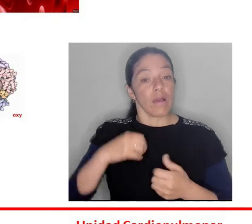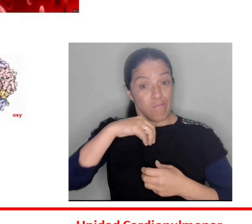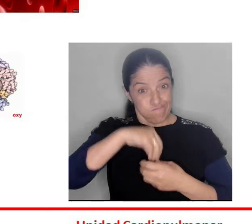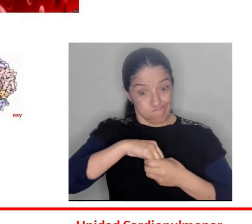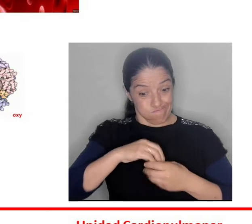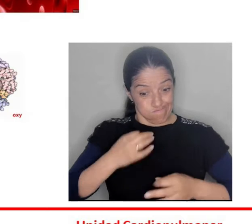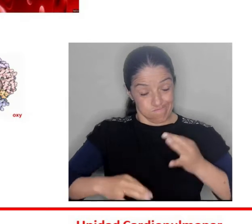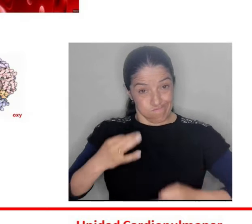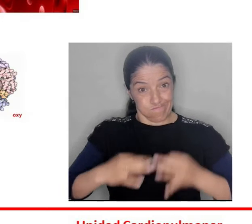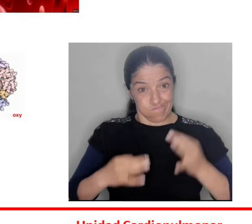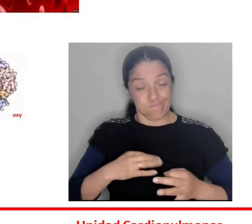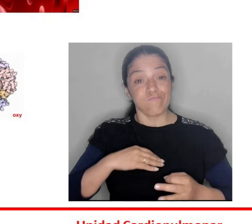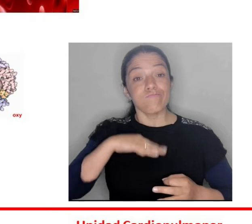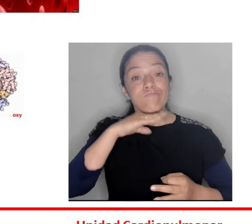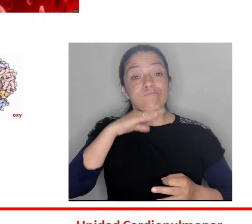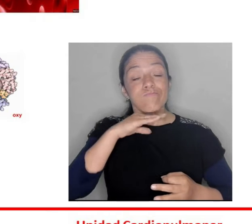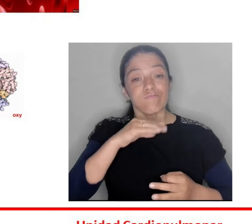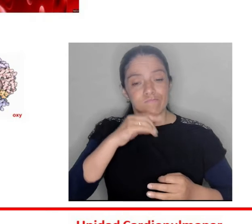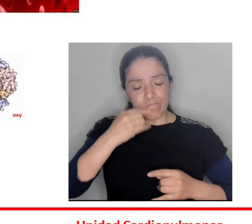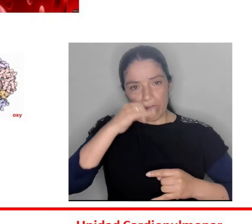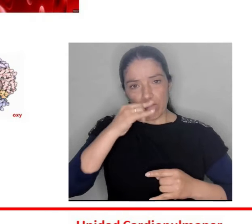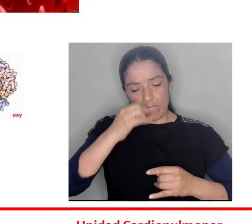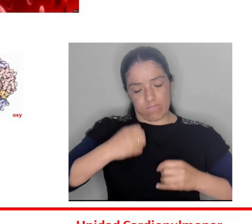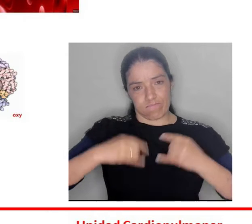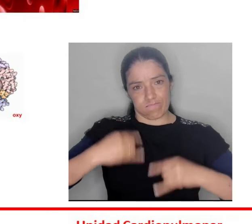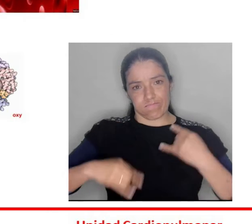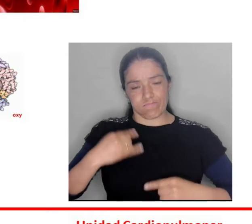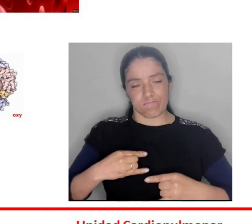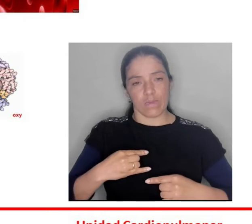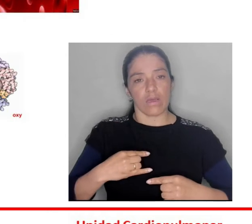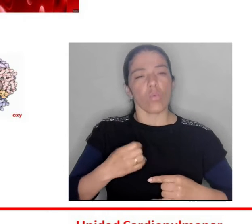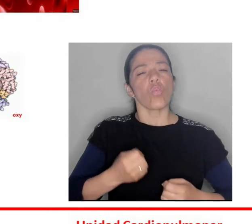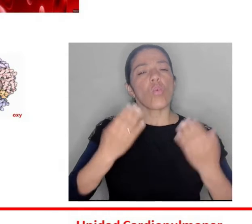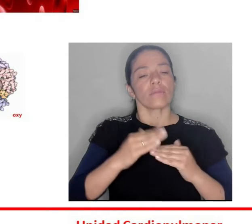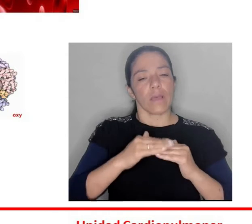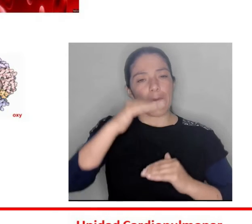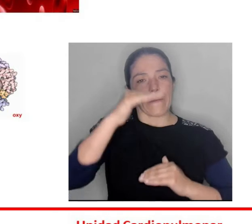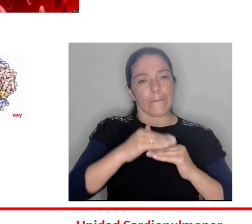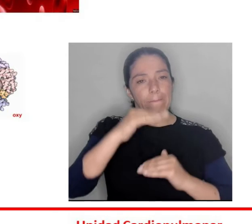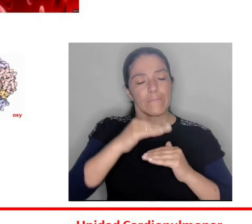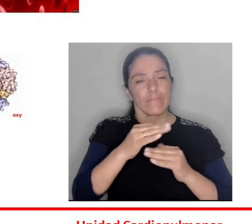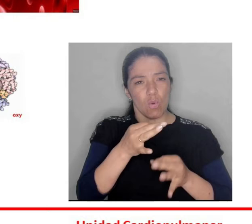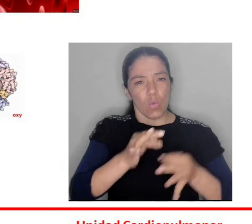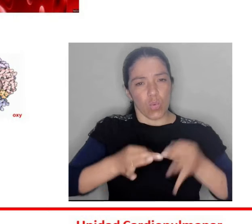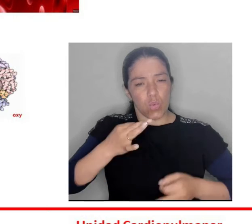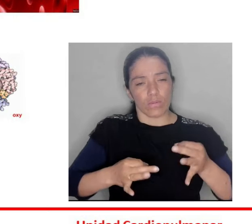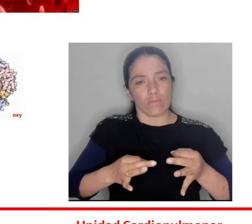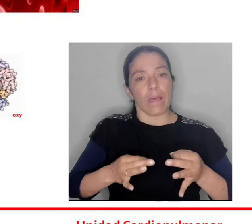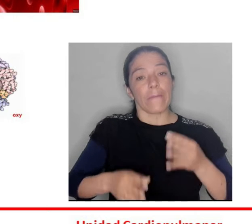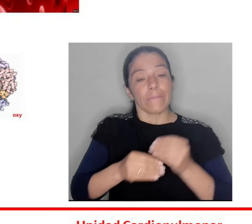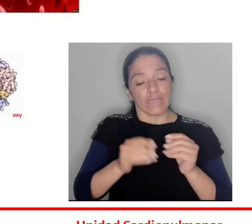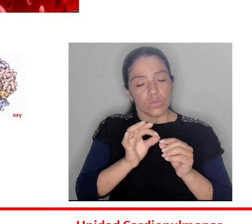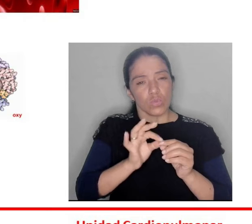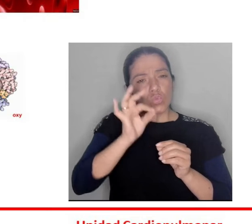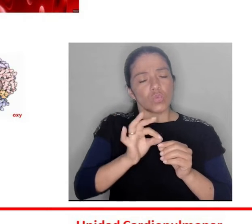sangre son: qué tan rica o saturada está de oxígeno la hemoglobina, cuánta cantidad o concentración de hemoglobina hay